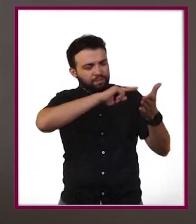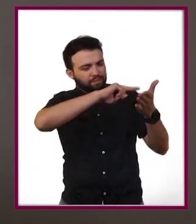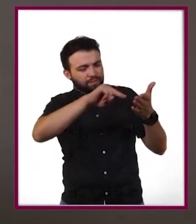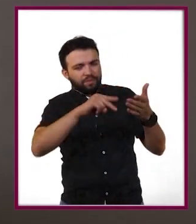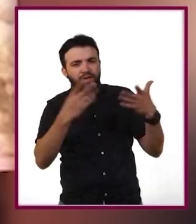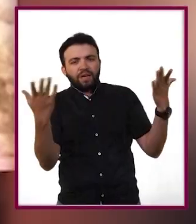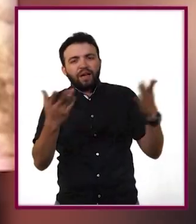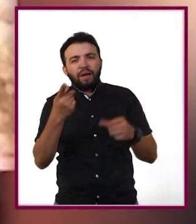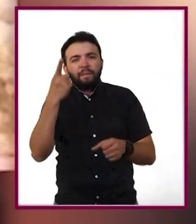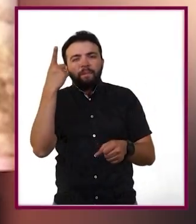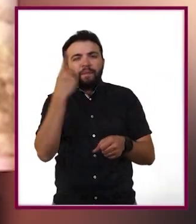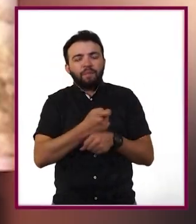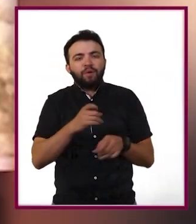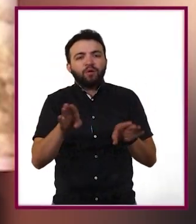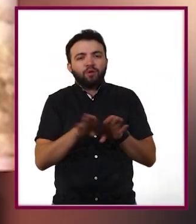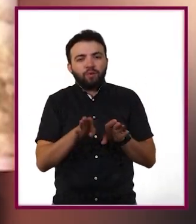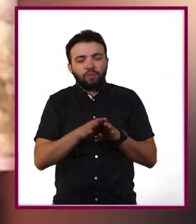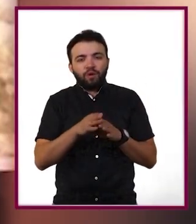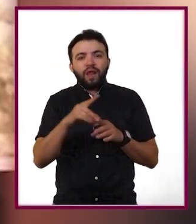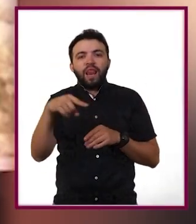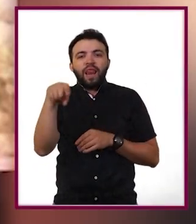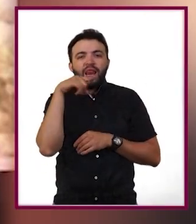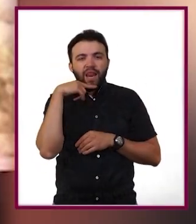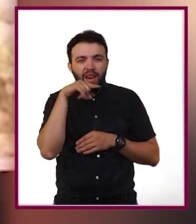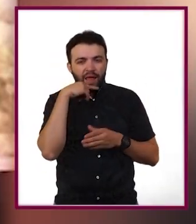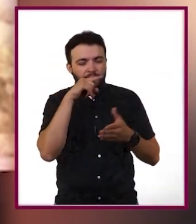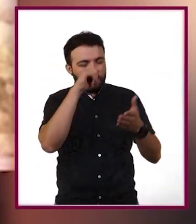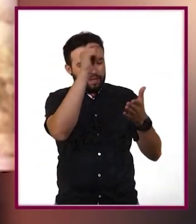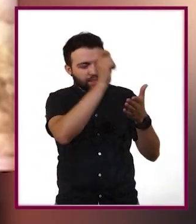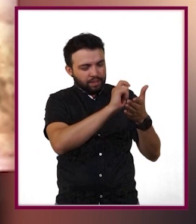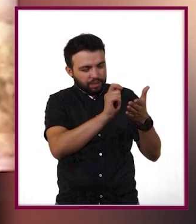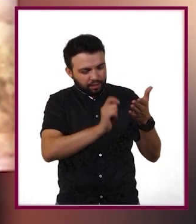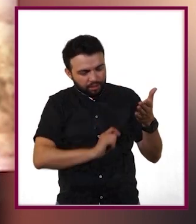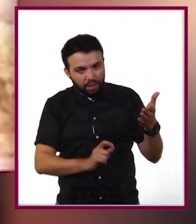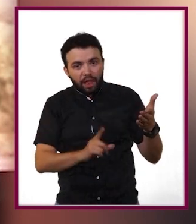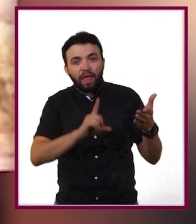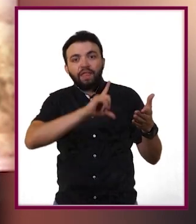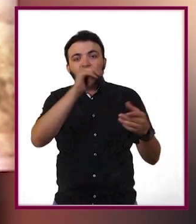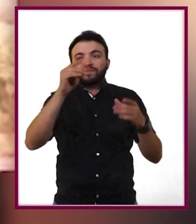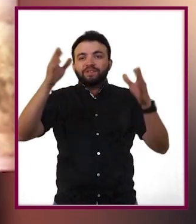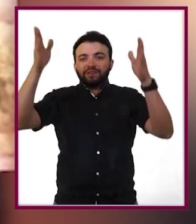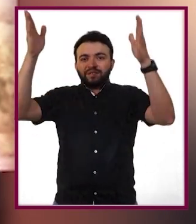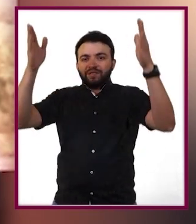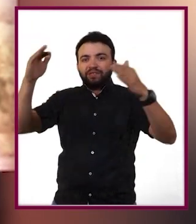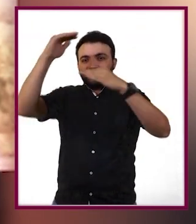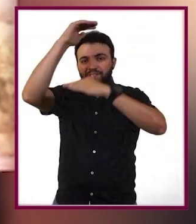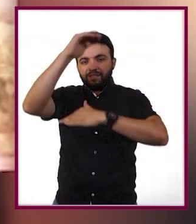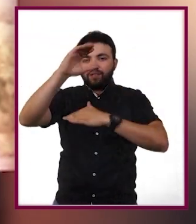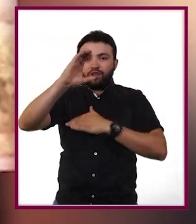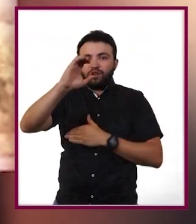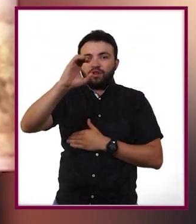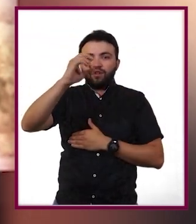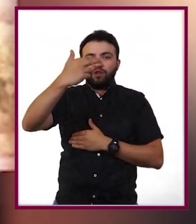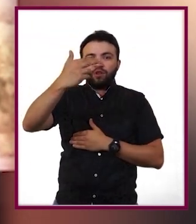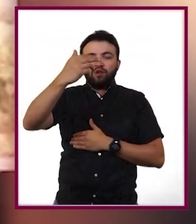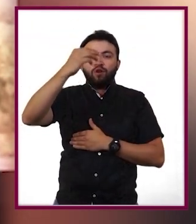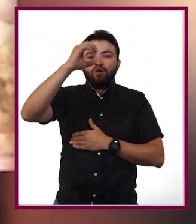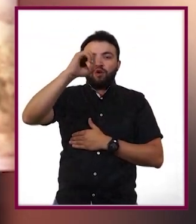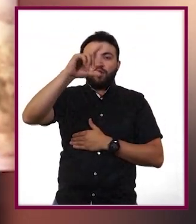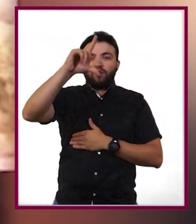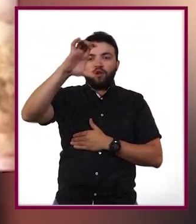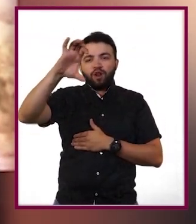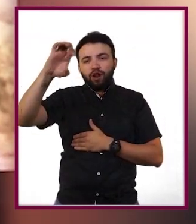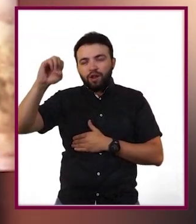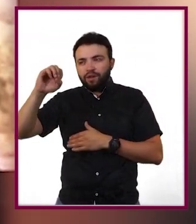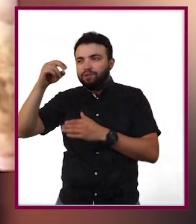relevancia? Cuando Velasco pintaba, él hacía primero una serie de bocetos a